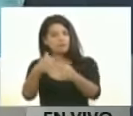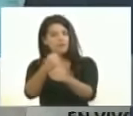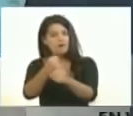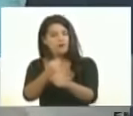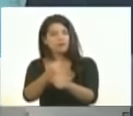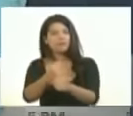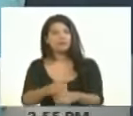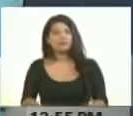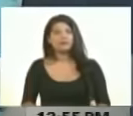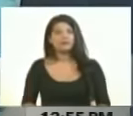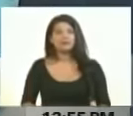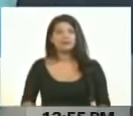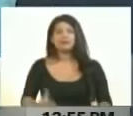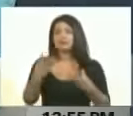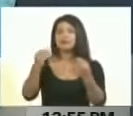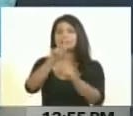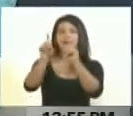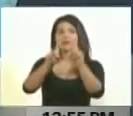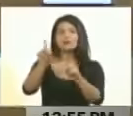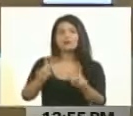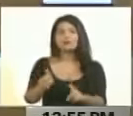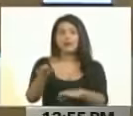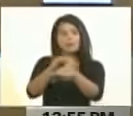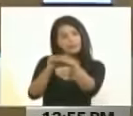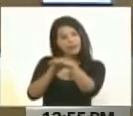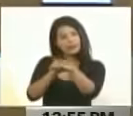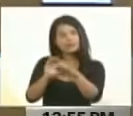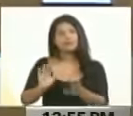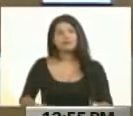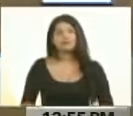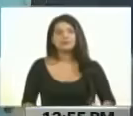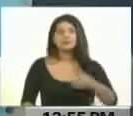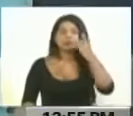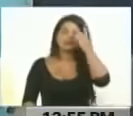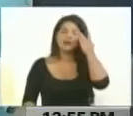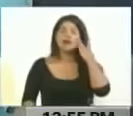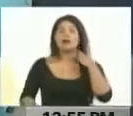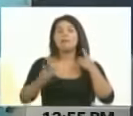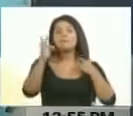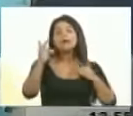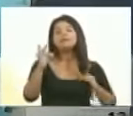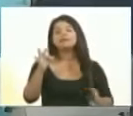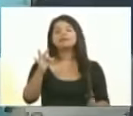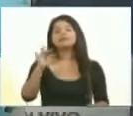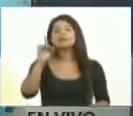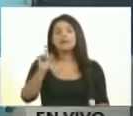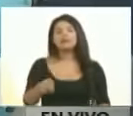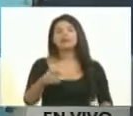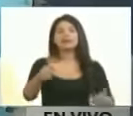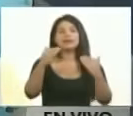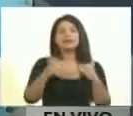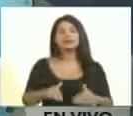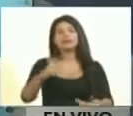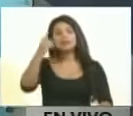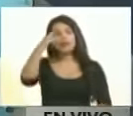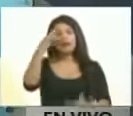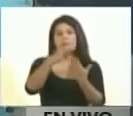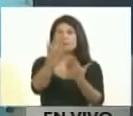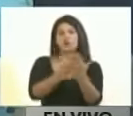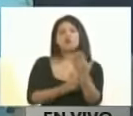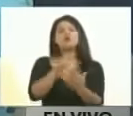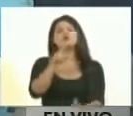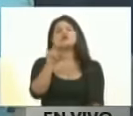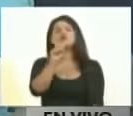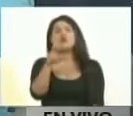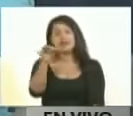normas, perdón, pero es que son muchas las interrogantes, cuáles normas en especial, aparte del protocolo de Ushuaia II, del cual usted